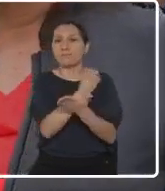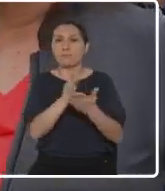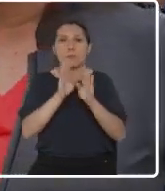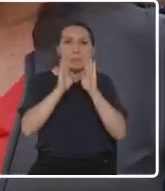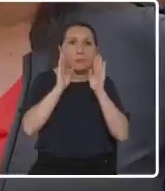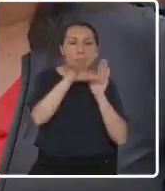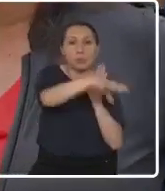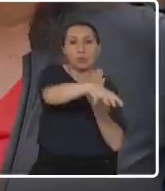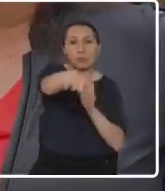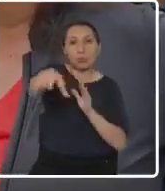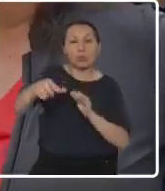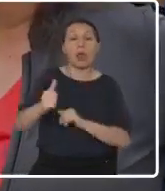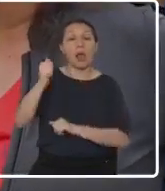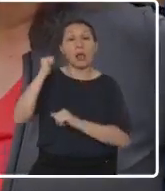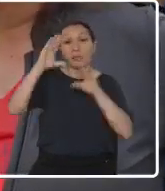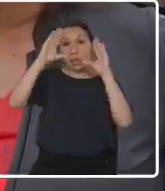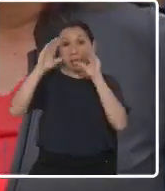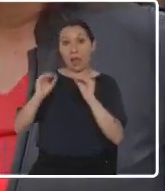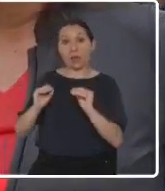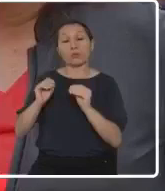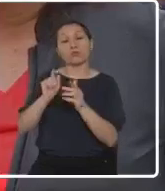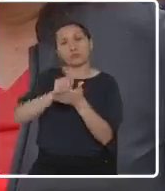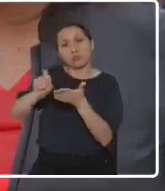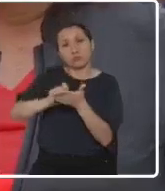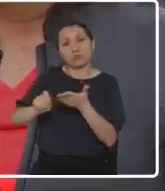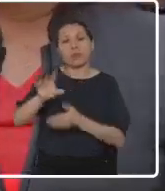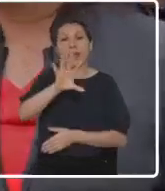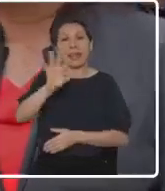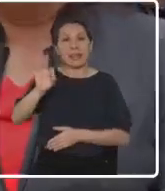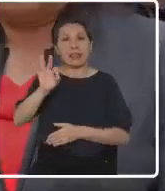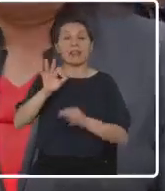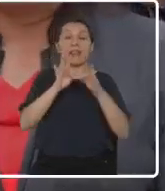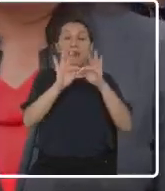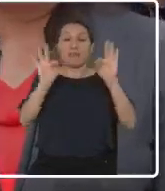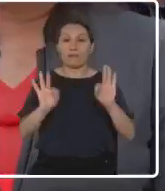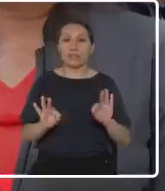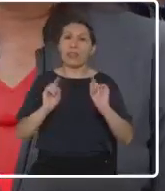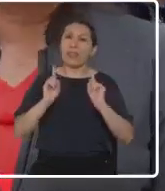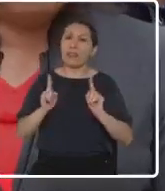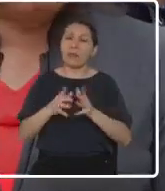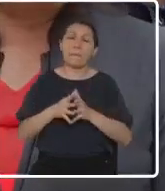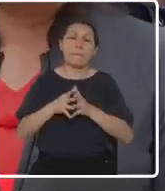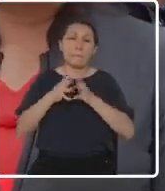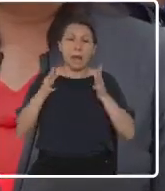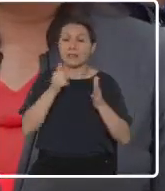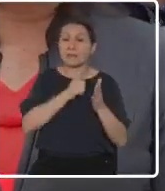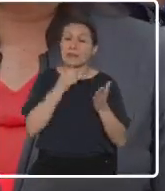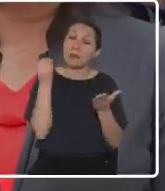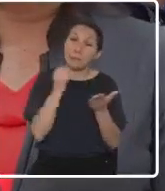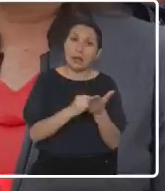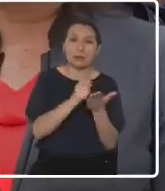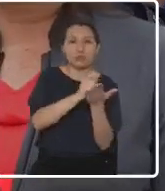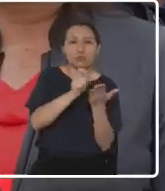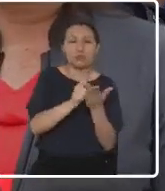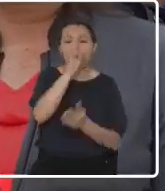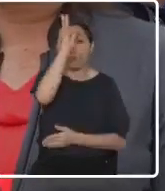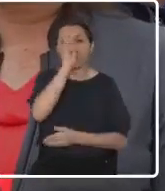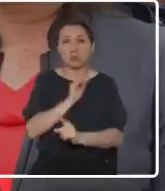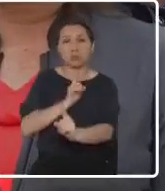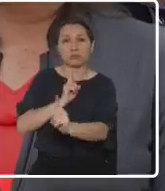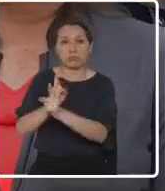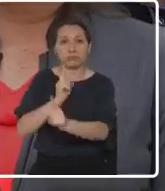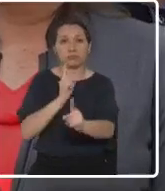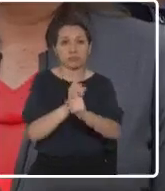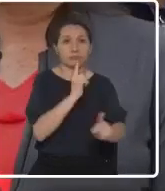sectores. Hasta anoche se habían aplicado 500 fichas. Tenemos que aplicar muchísimas más todavía, pero ya están los funcionarios